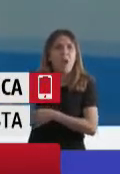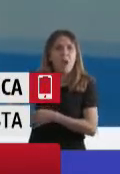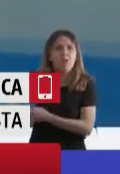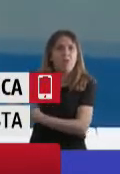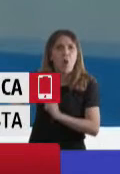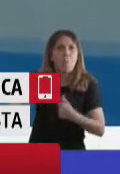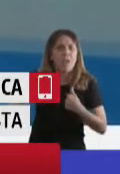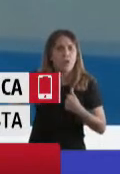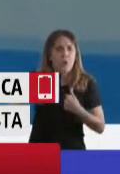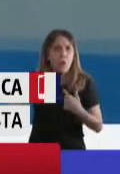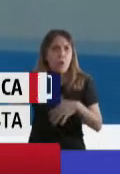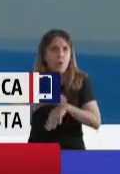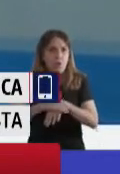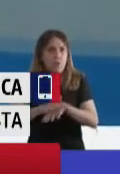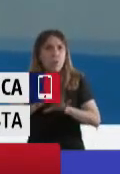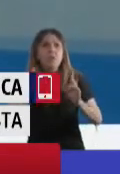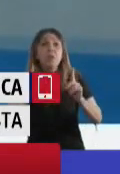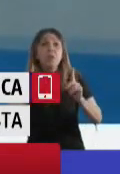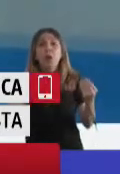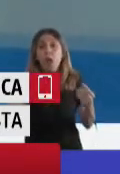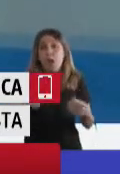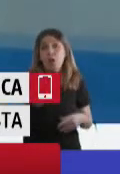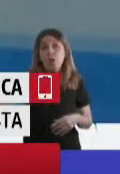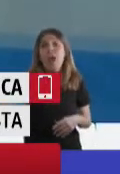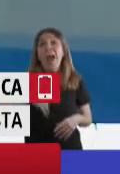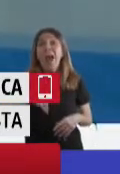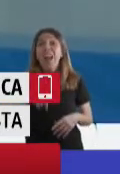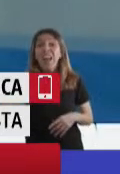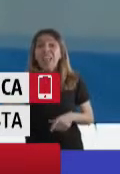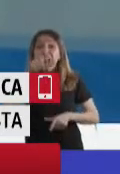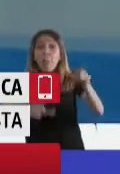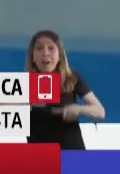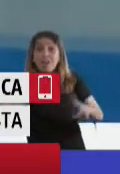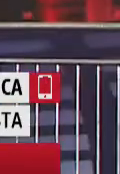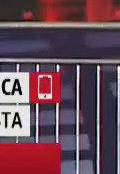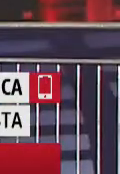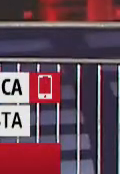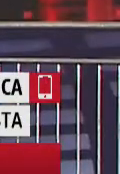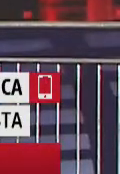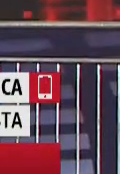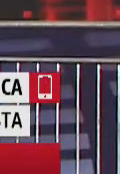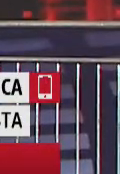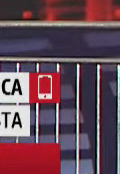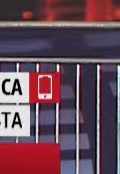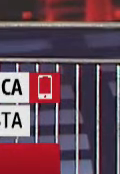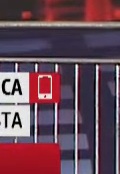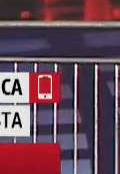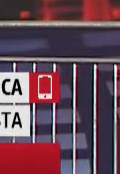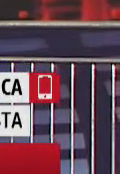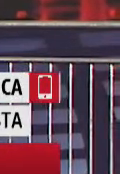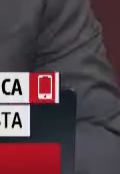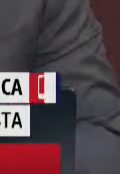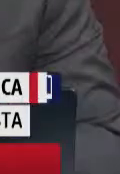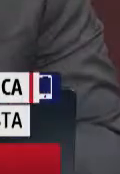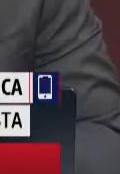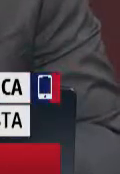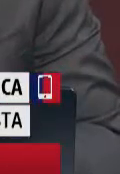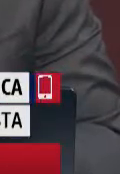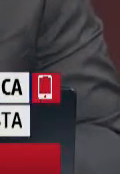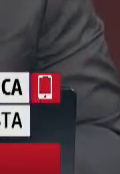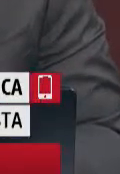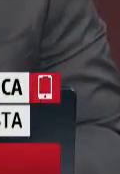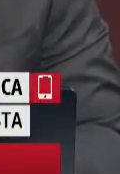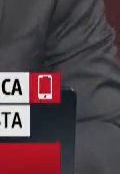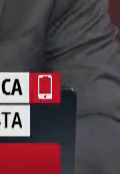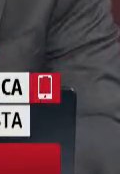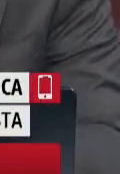vayas al sanatorio Otamendi, pero bueno. Hay que recordar, y Claudio lo debe saber mejor que nosotros, que hay todo un equipo y una guardia médica presidencial, incluso en Olivos, que si